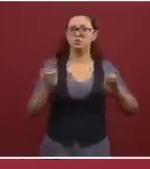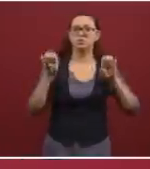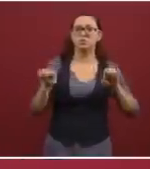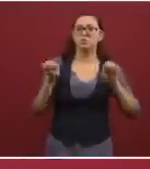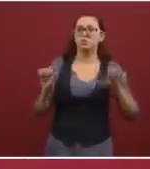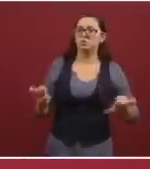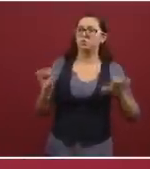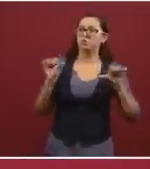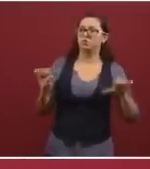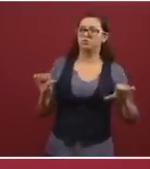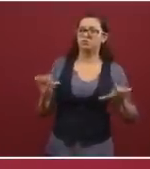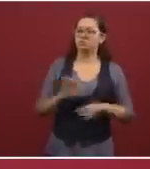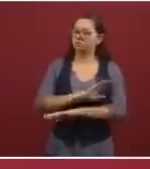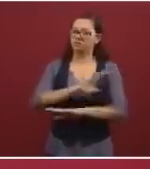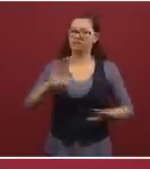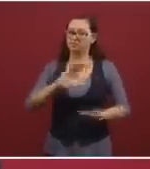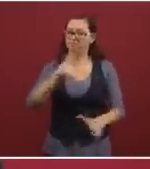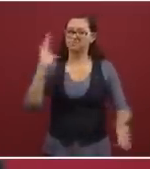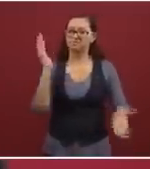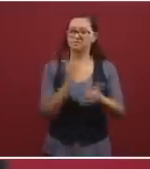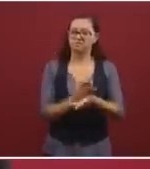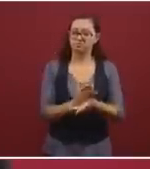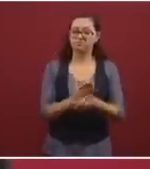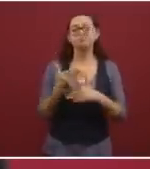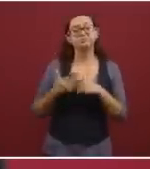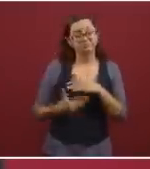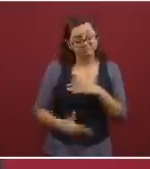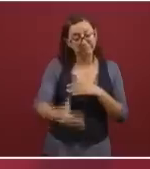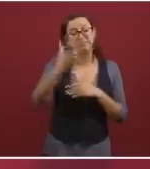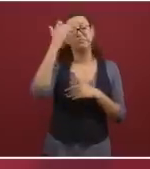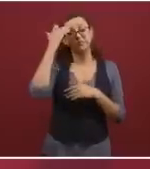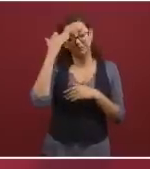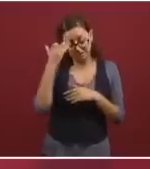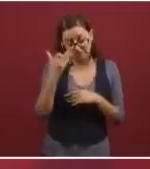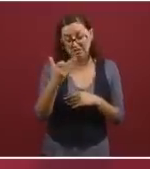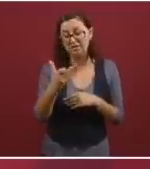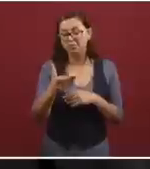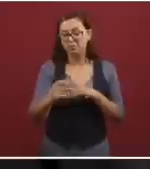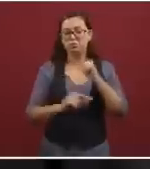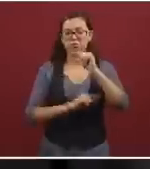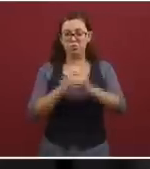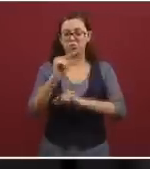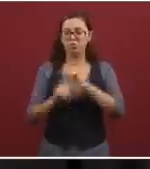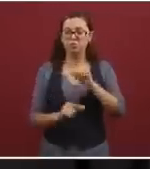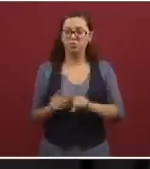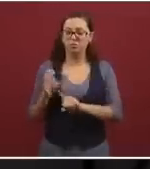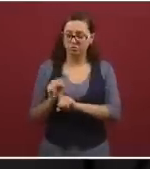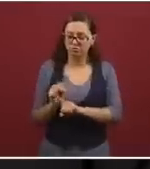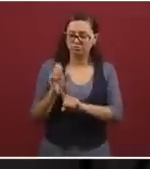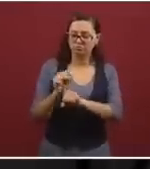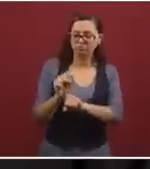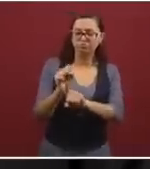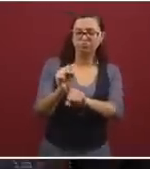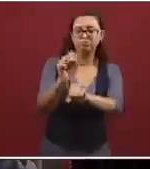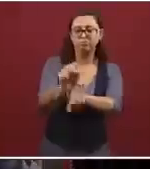Entonces tenemos que acabar con eso. Lleva tiempo, se va logrando. Adelante.